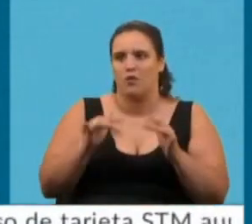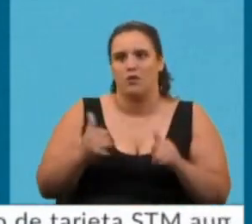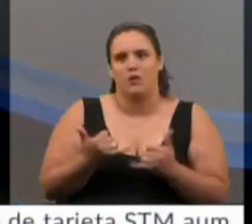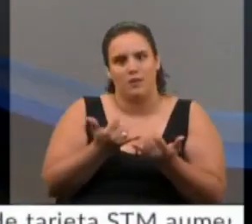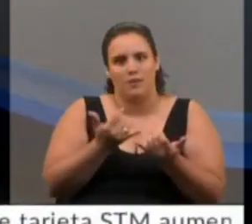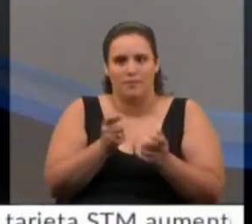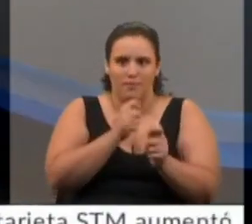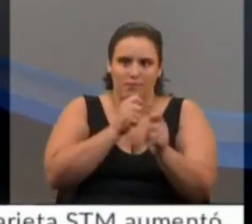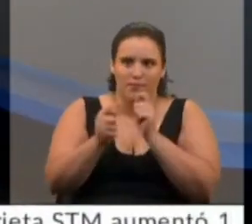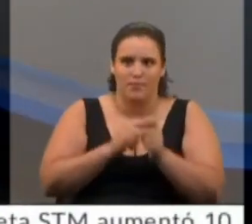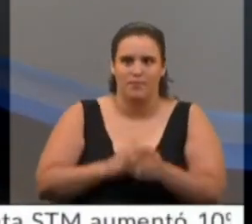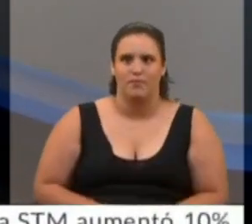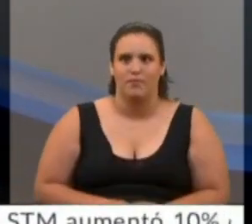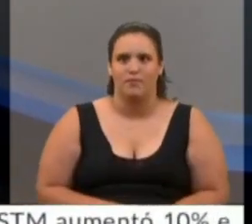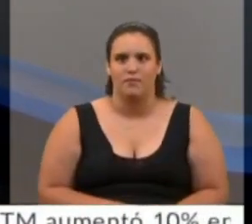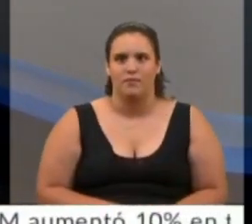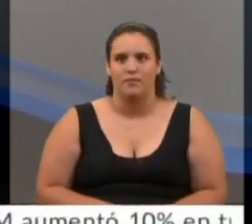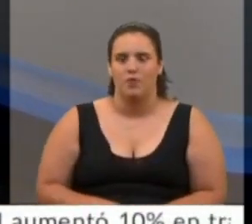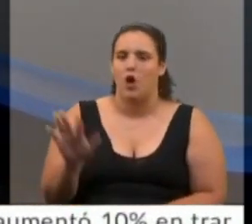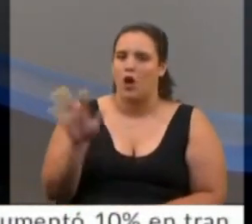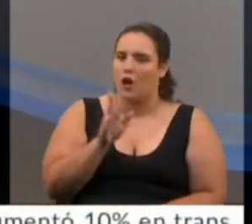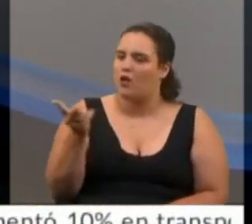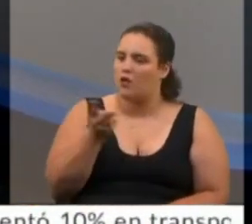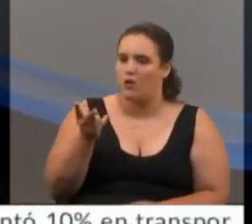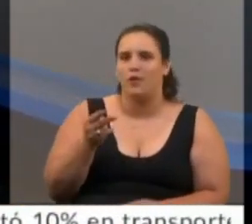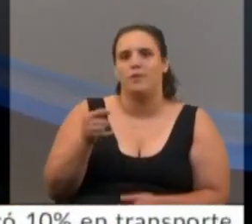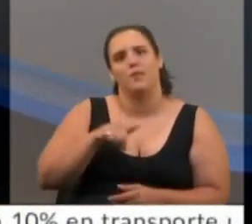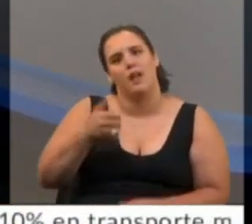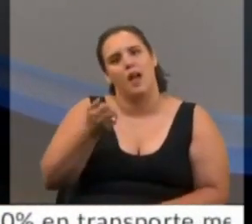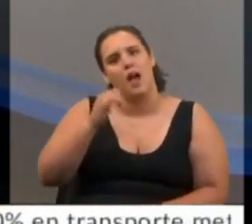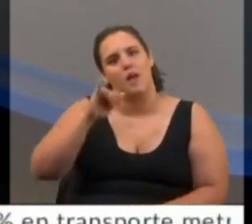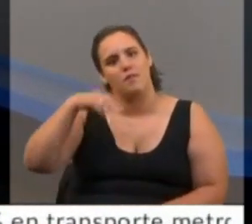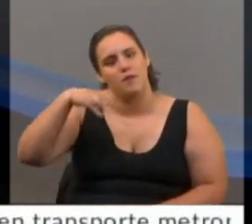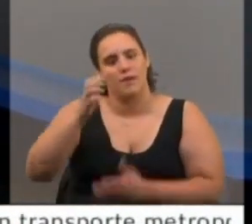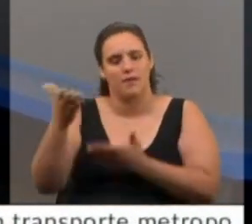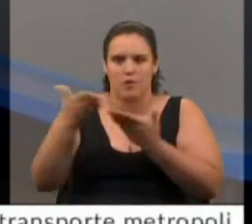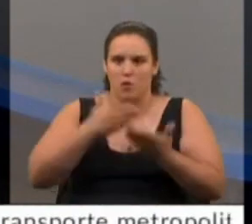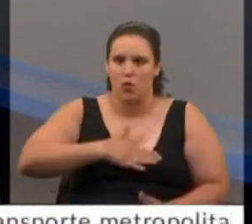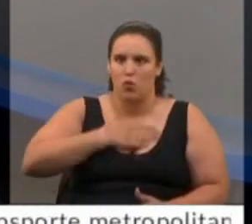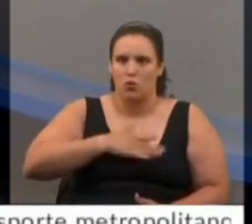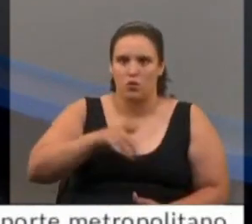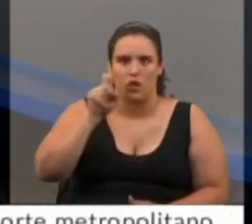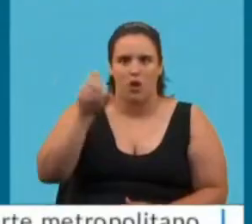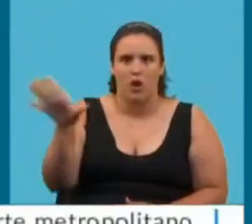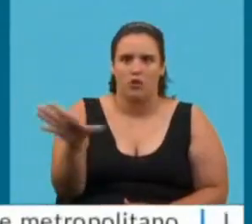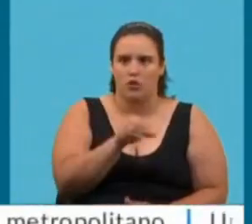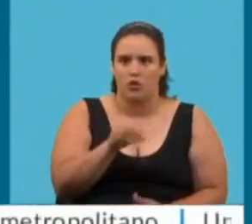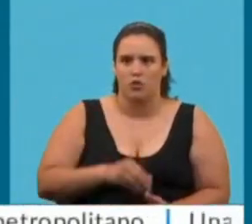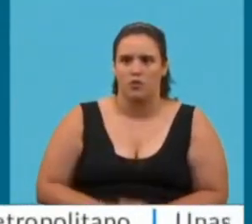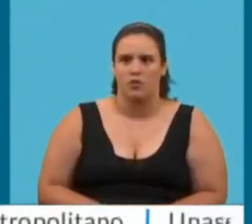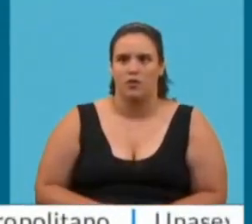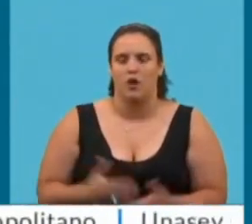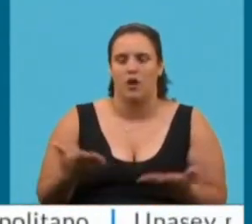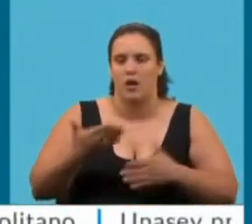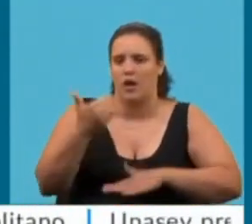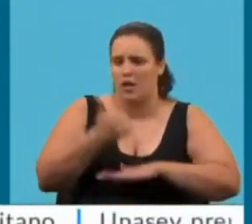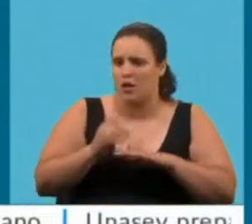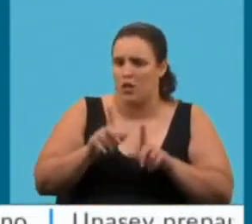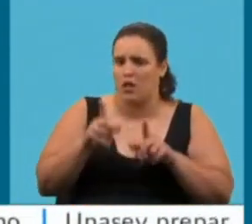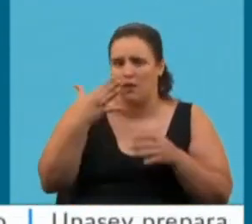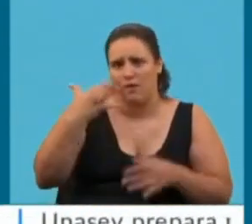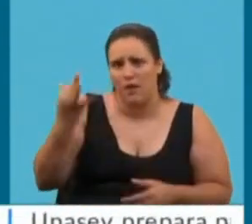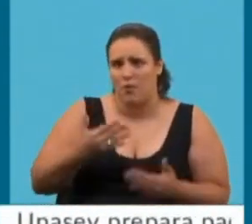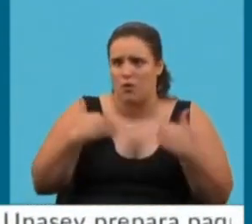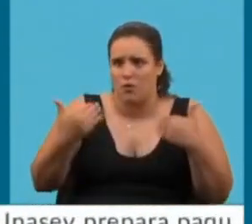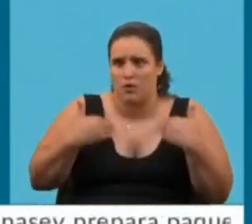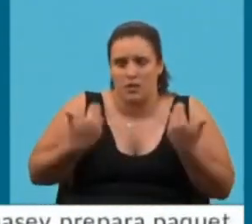periódico. Hola Vivi, Jaime, bienvenido de nuevo a este estudio, es un gusto tenerte acá, el gusto de saludarlos a todos. Estamos realmente muy contentos, estamos